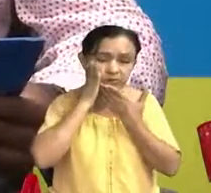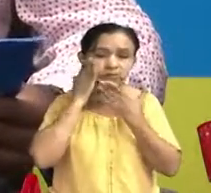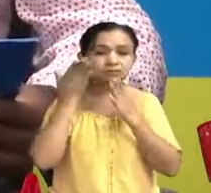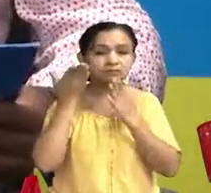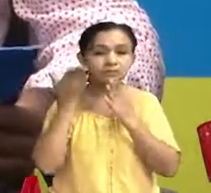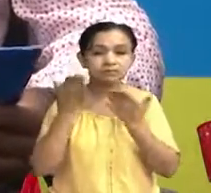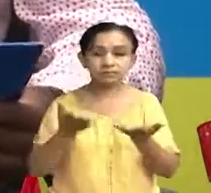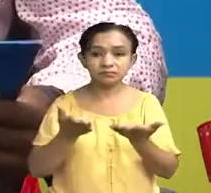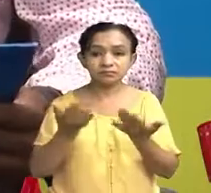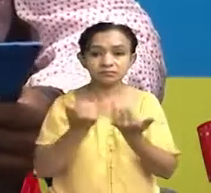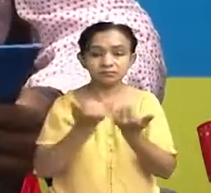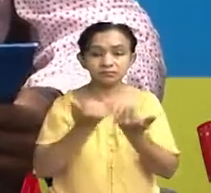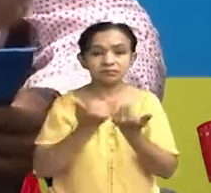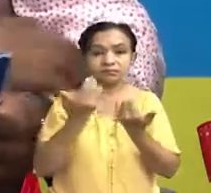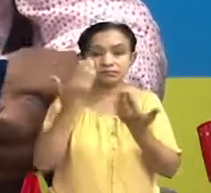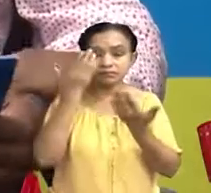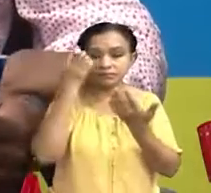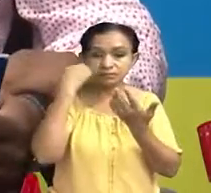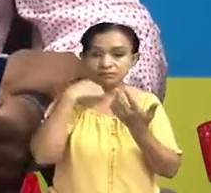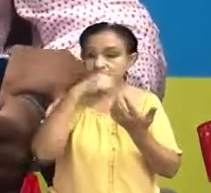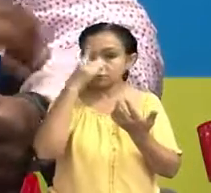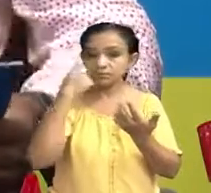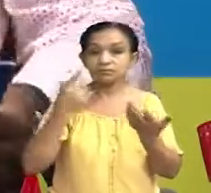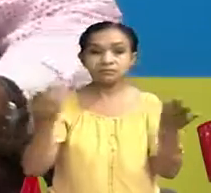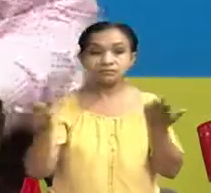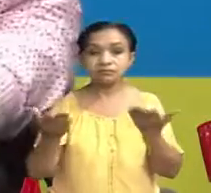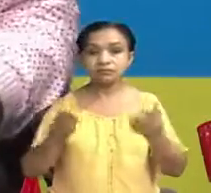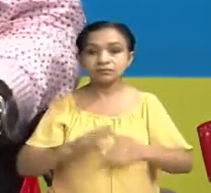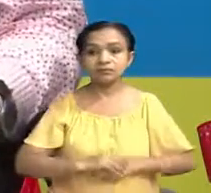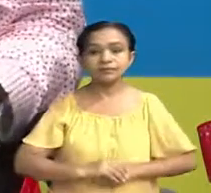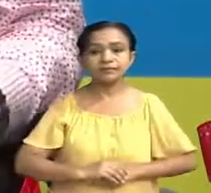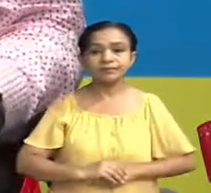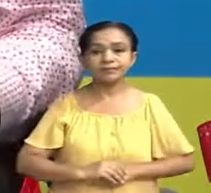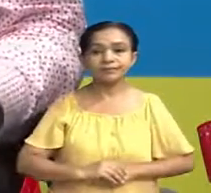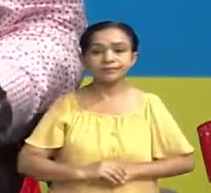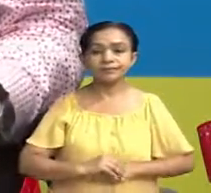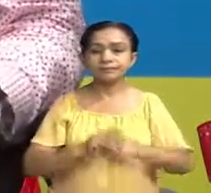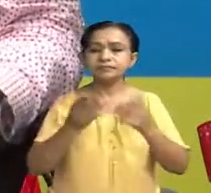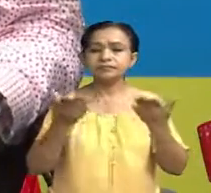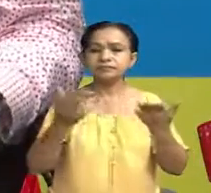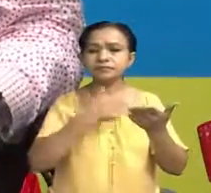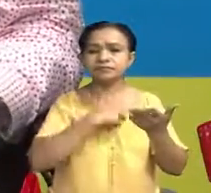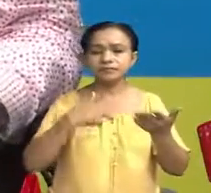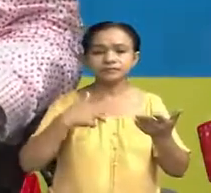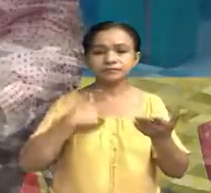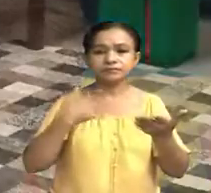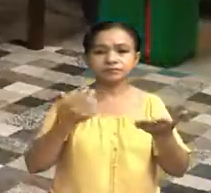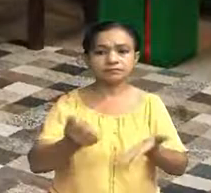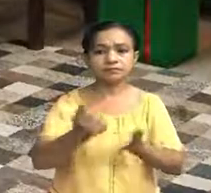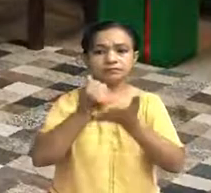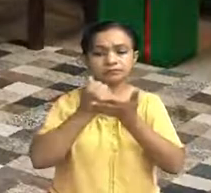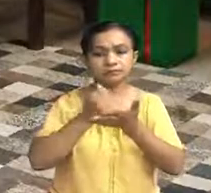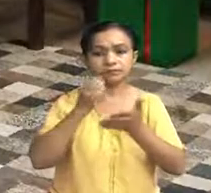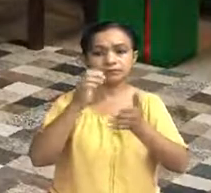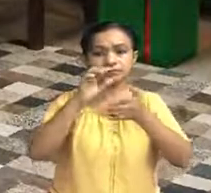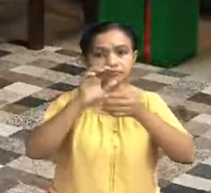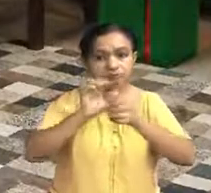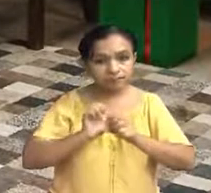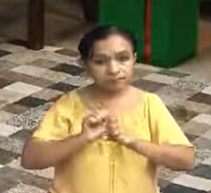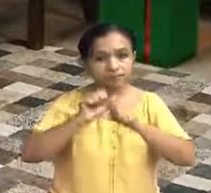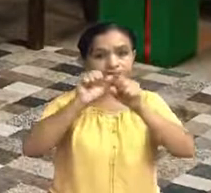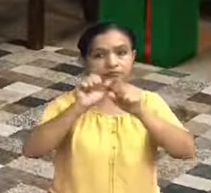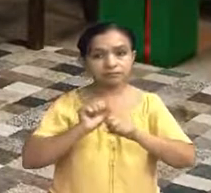endormecimiento de la cara. Sí. Así, en cuanto al tratamiento, en cuanto a fisioterapia, se le